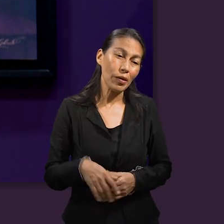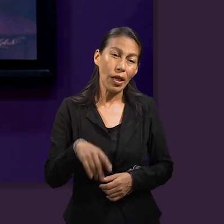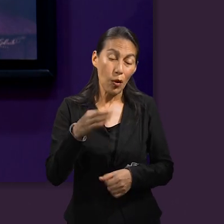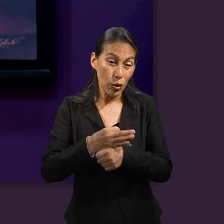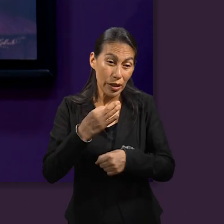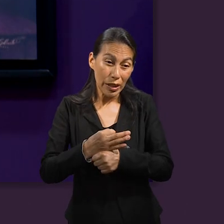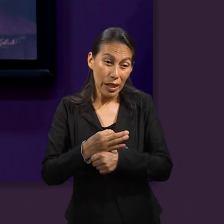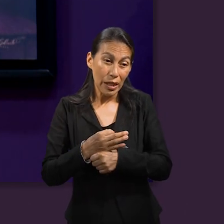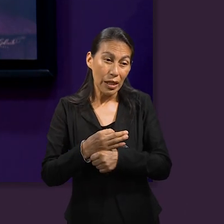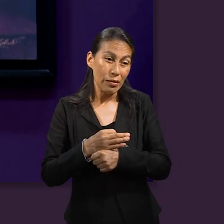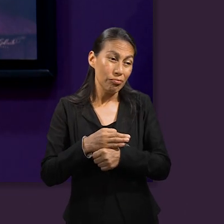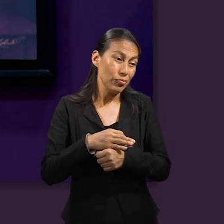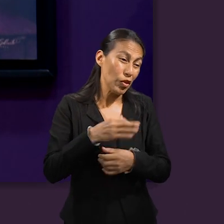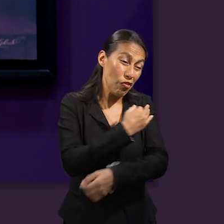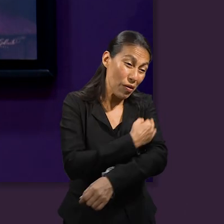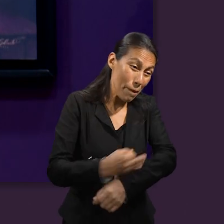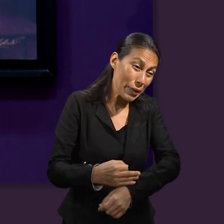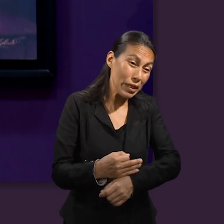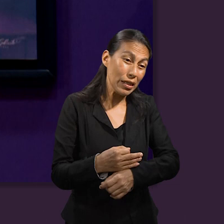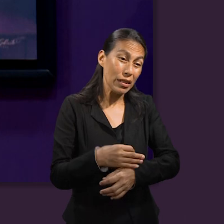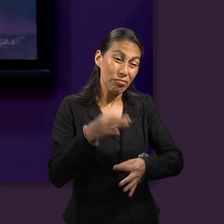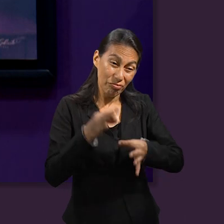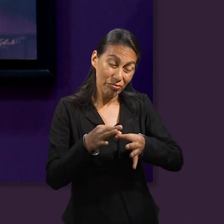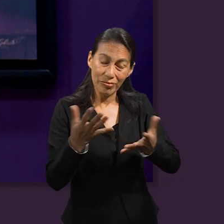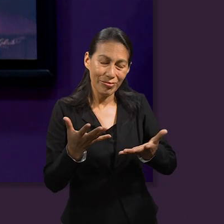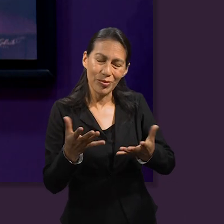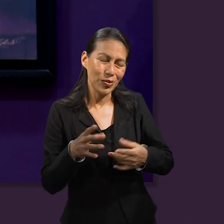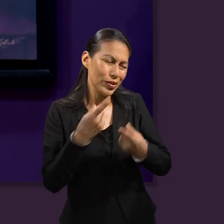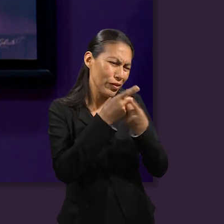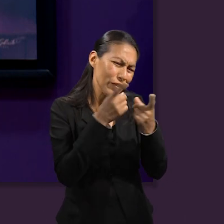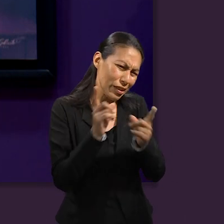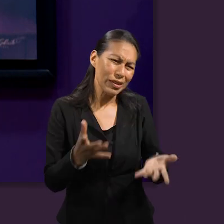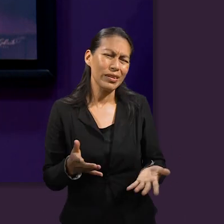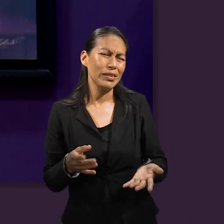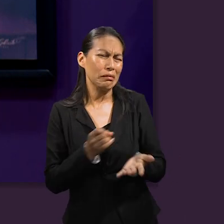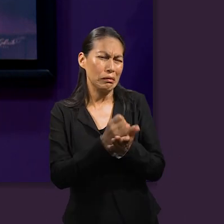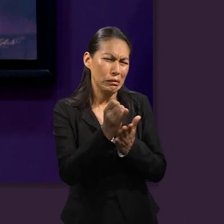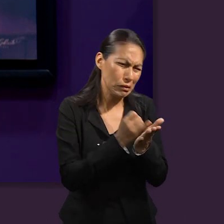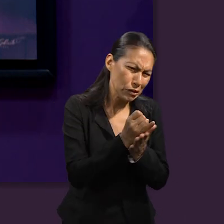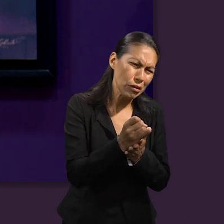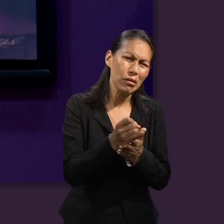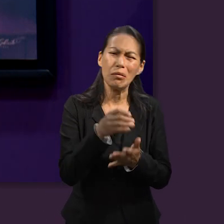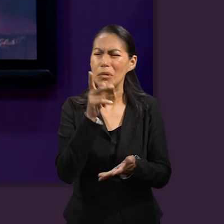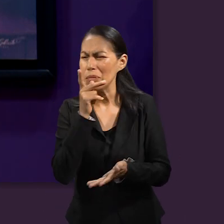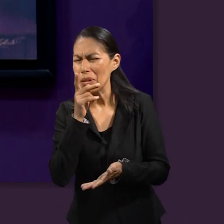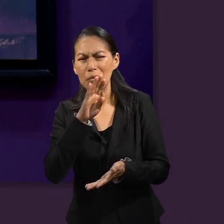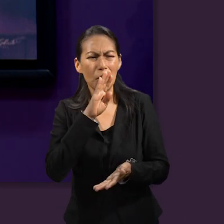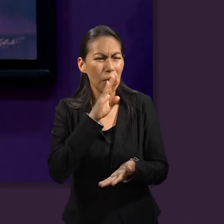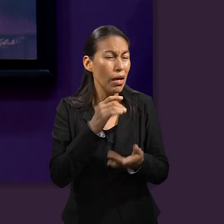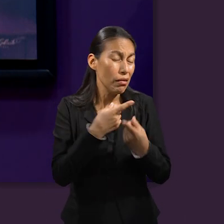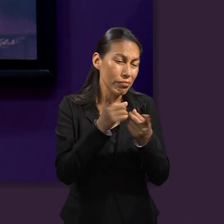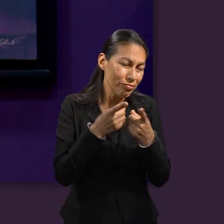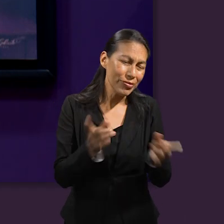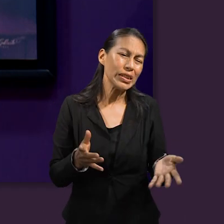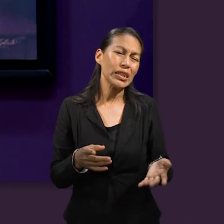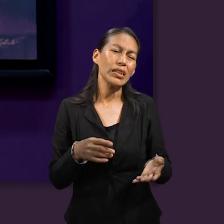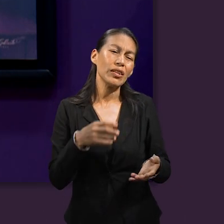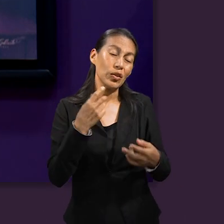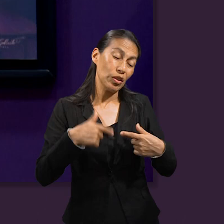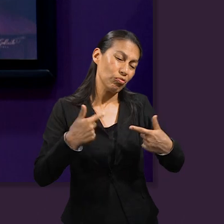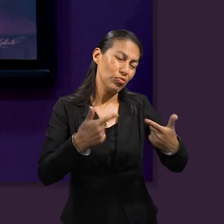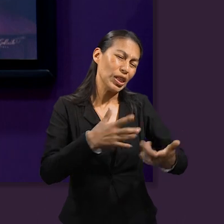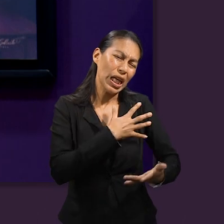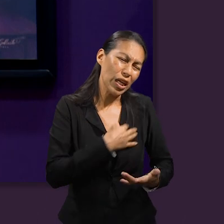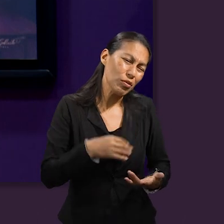no hoy en día nuestro mundo está lleno de muchas familias disfuncionales por diferentes decisiones de los